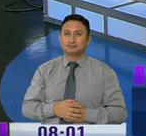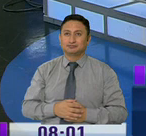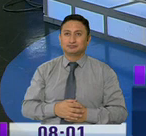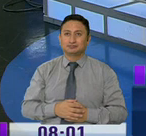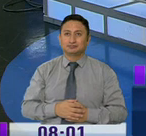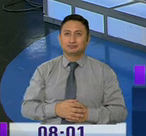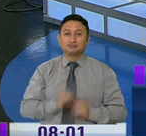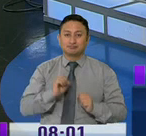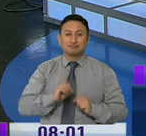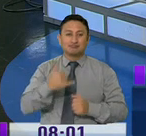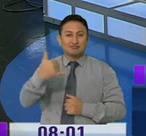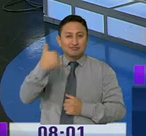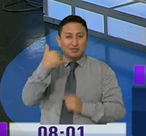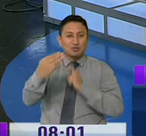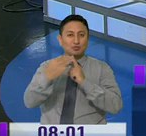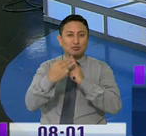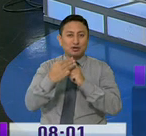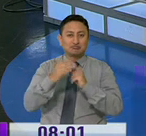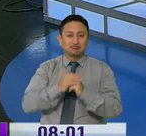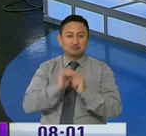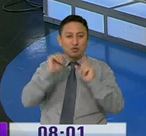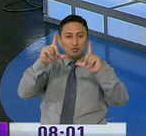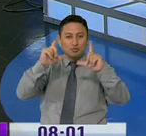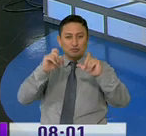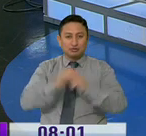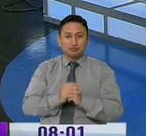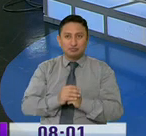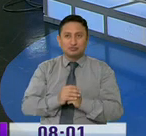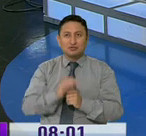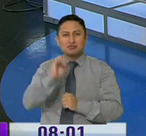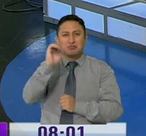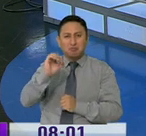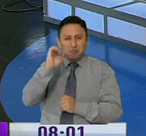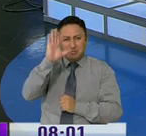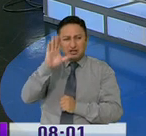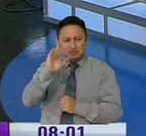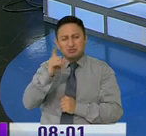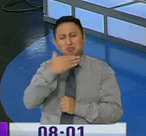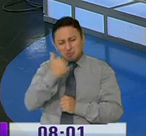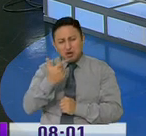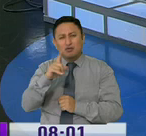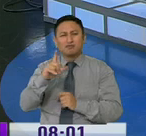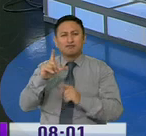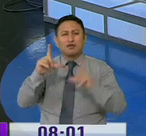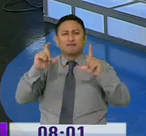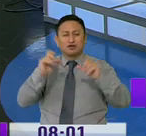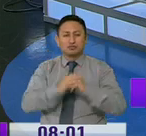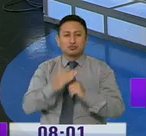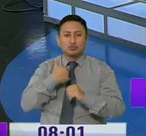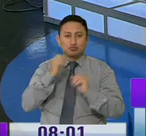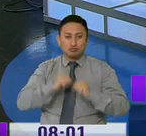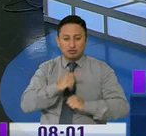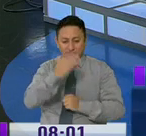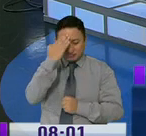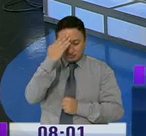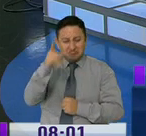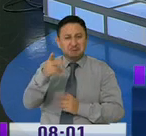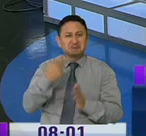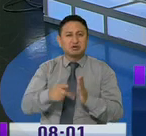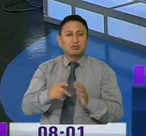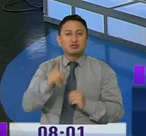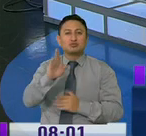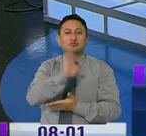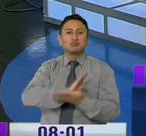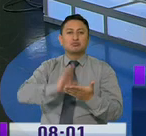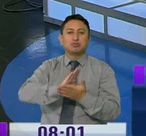098-518-4393, para que nos llamen, nos manden mensajitos, fotografías, no tanto videos, fotografías. Sí, para que nosotros podamos conocer qué es lo que sucede ahí en su